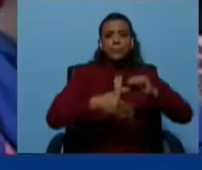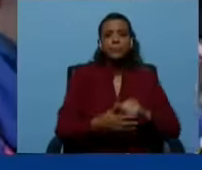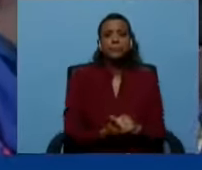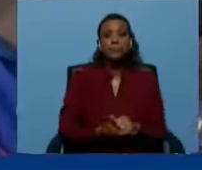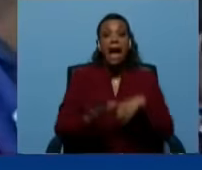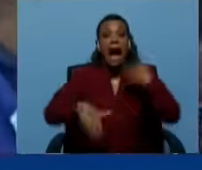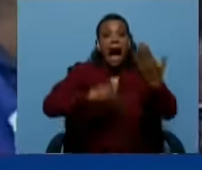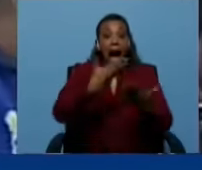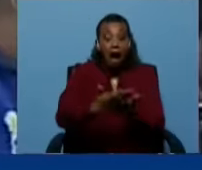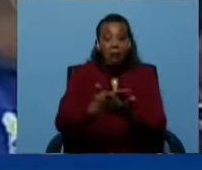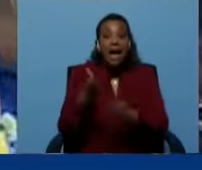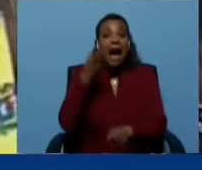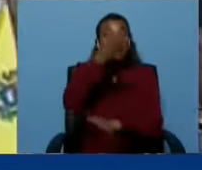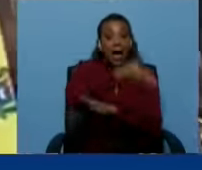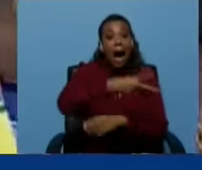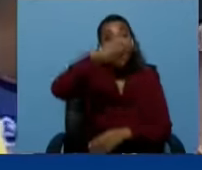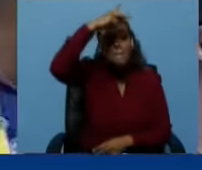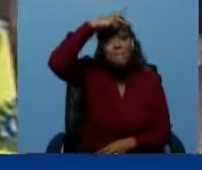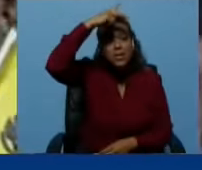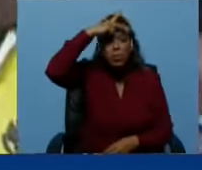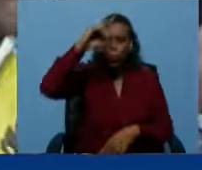Hasta allá llegó Bolívar.